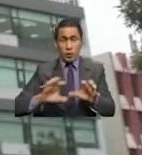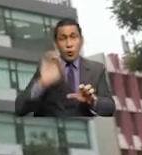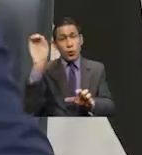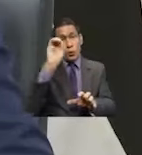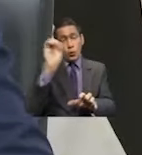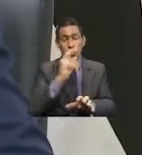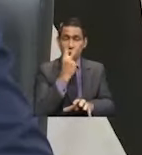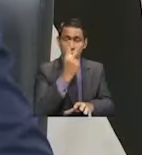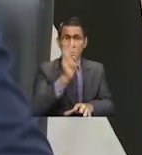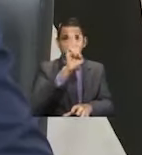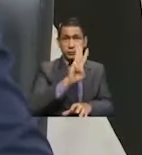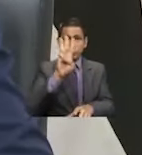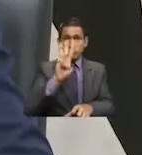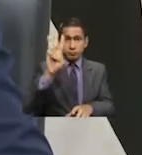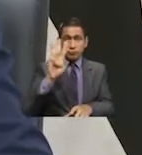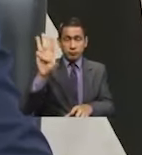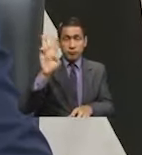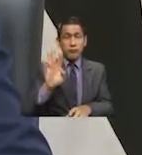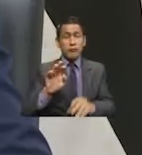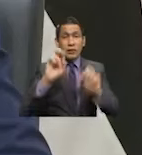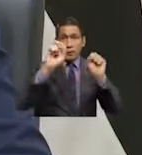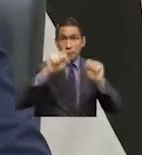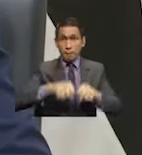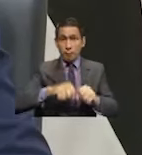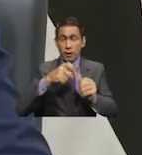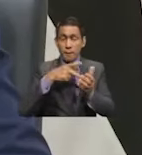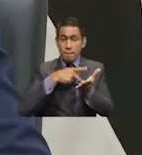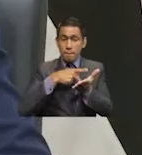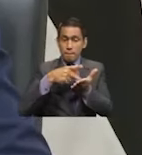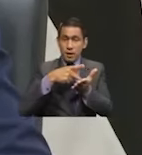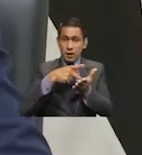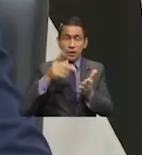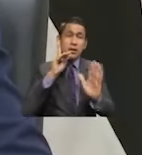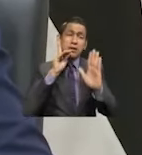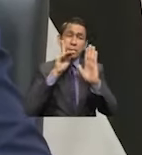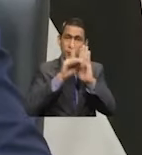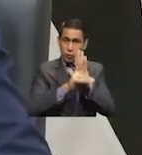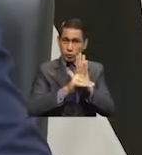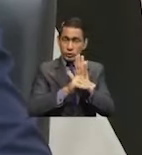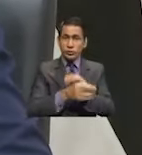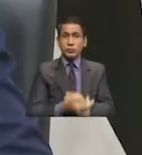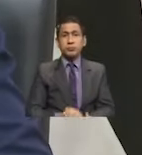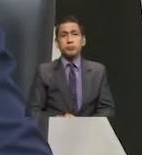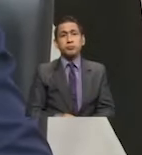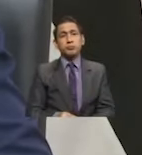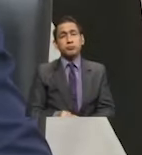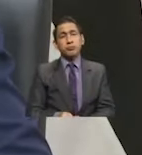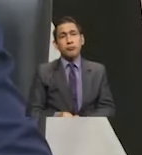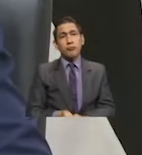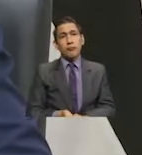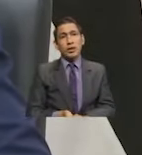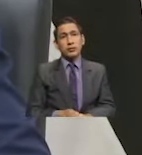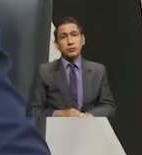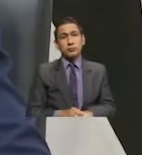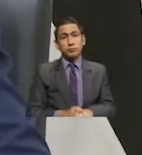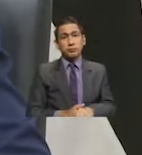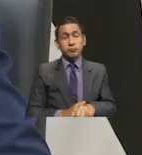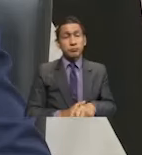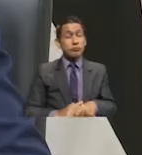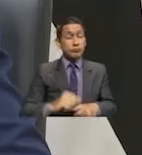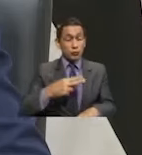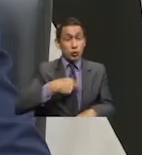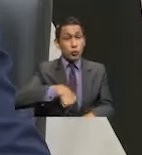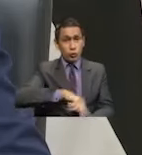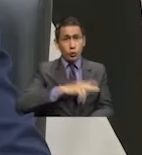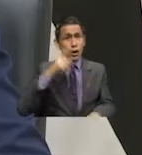sitio web. Los pagos se pueden realizar a través de depósitos, transferencias y también a través de las cuentas recaudadoras que nosotros mantenemos en dos instituciones del